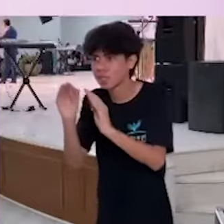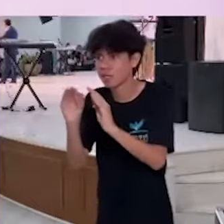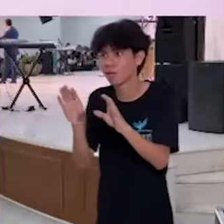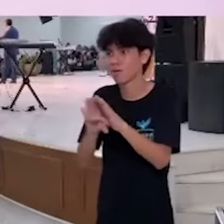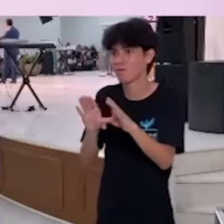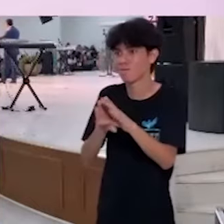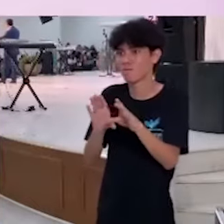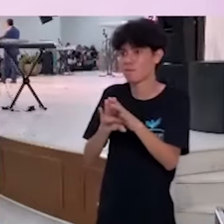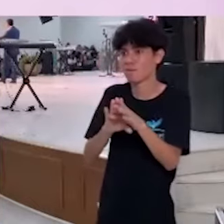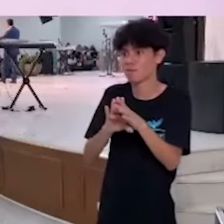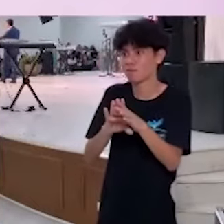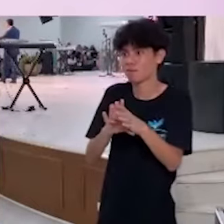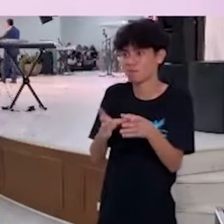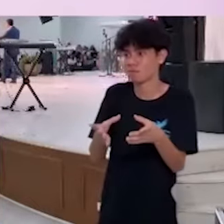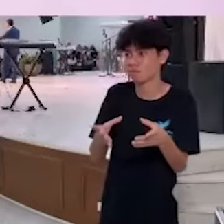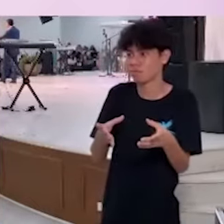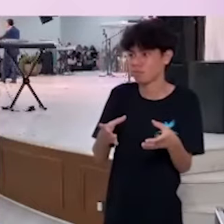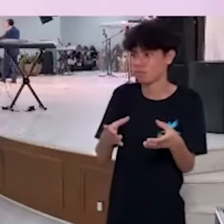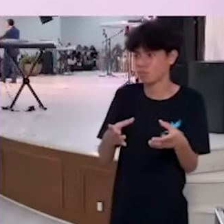mami, ¿verdad?